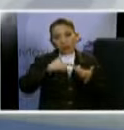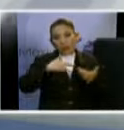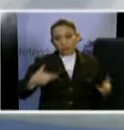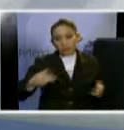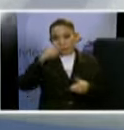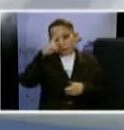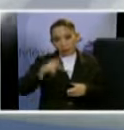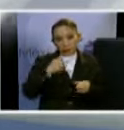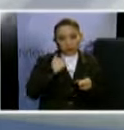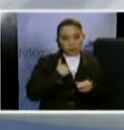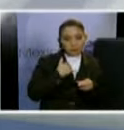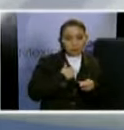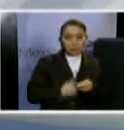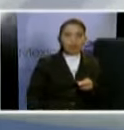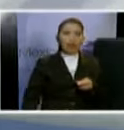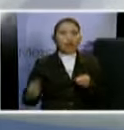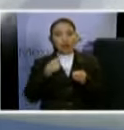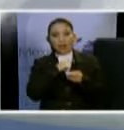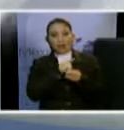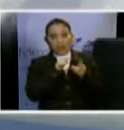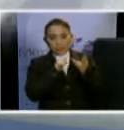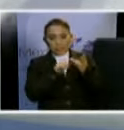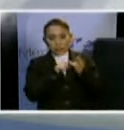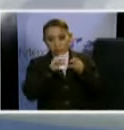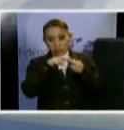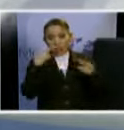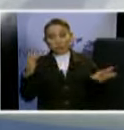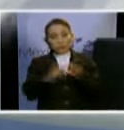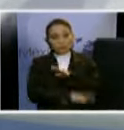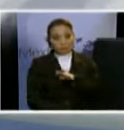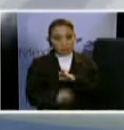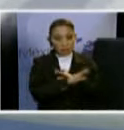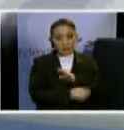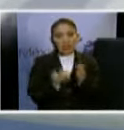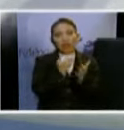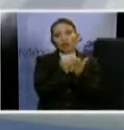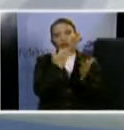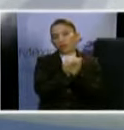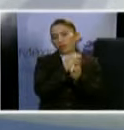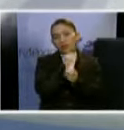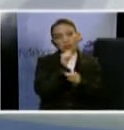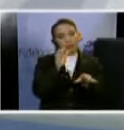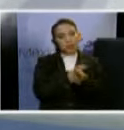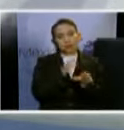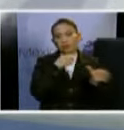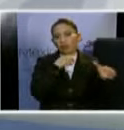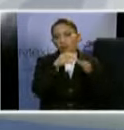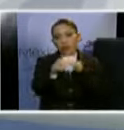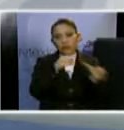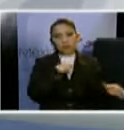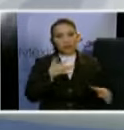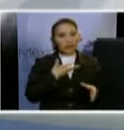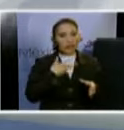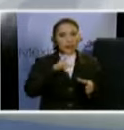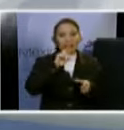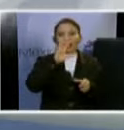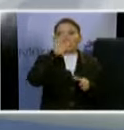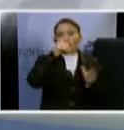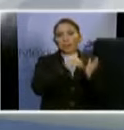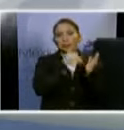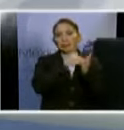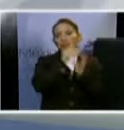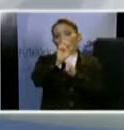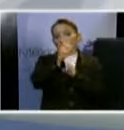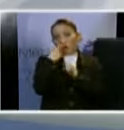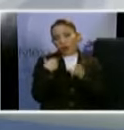relación. 3, es claro que la relación es fundamentalmente económica y comercial. Tenemos un comercio de 35,000 millones